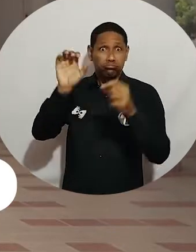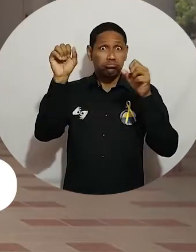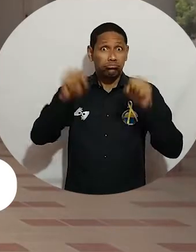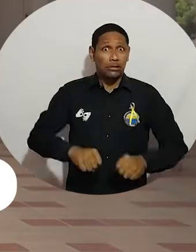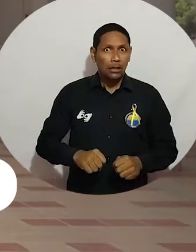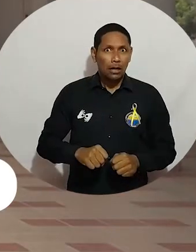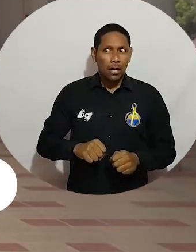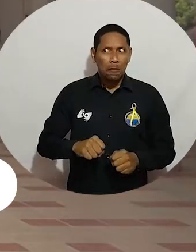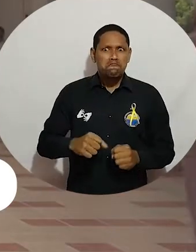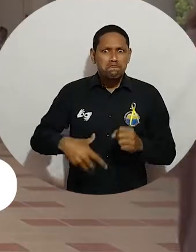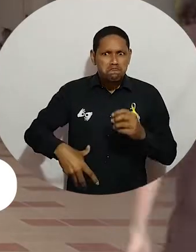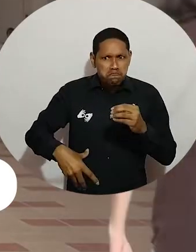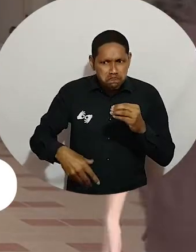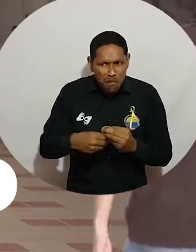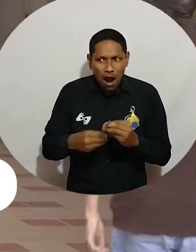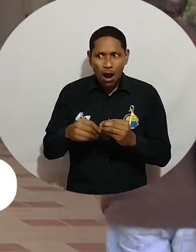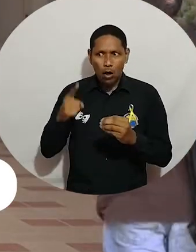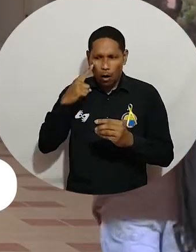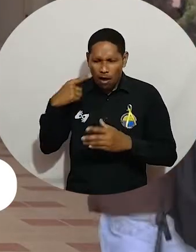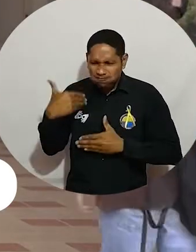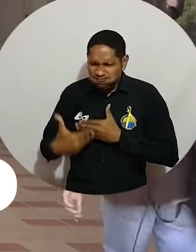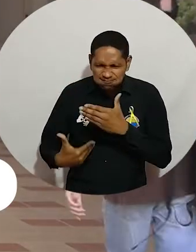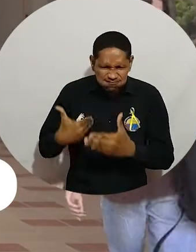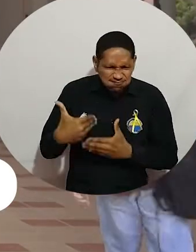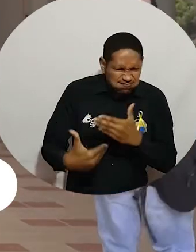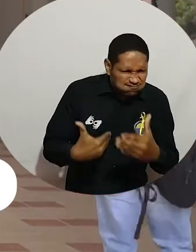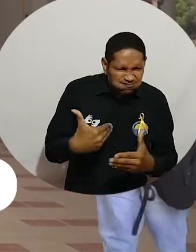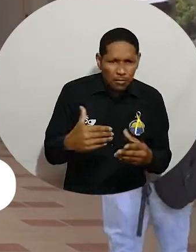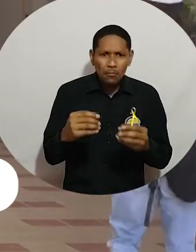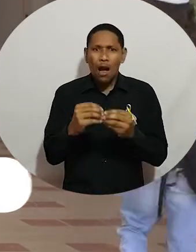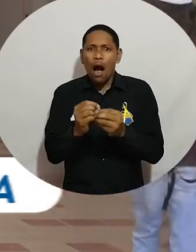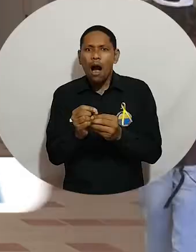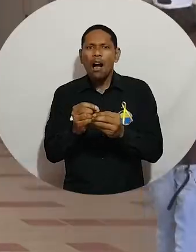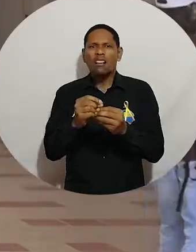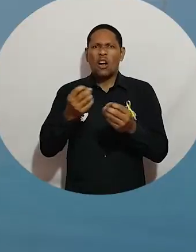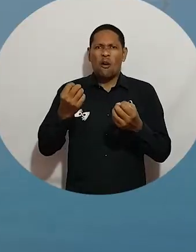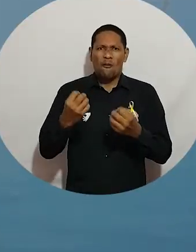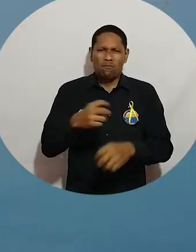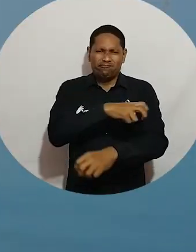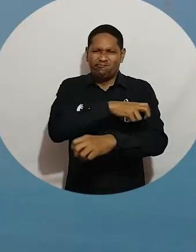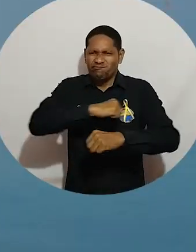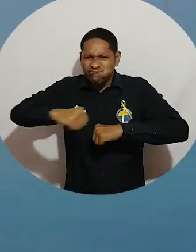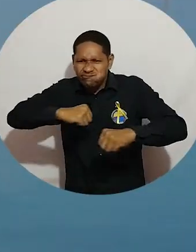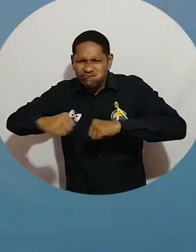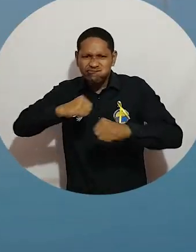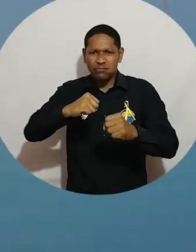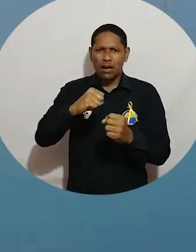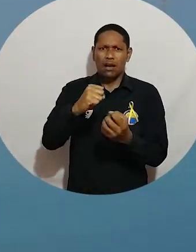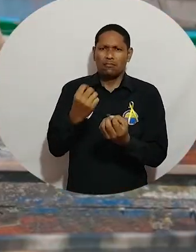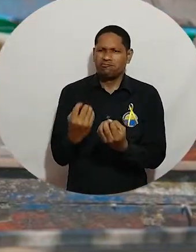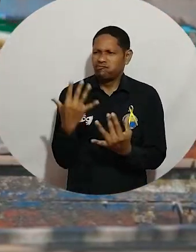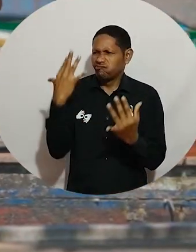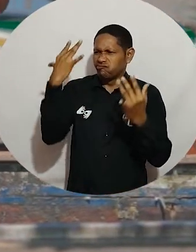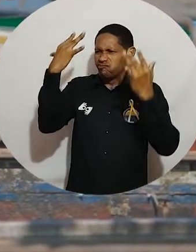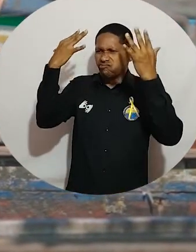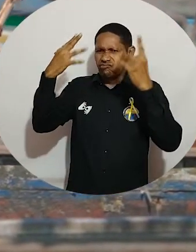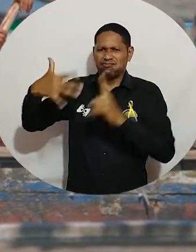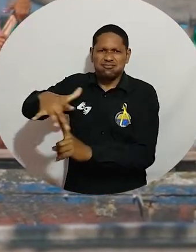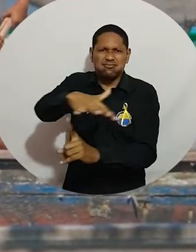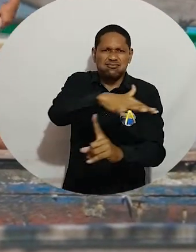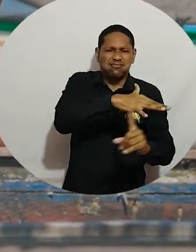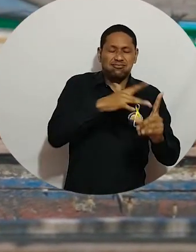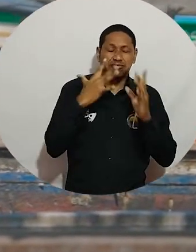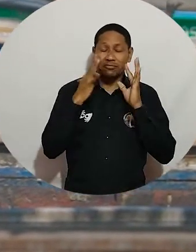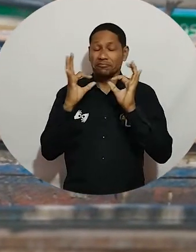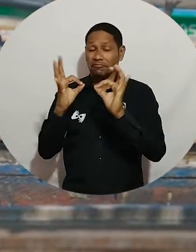internacionales, y que vamos a como que desarrollar todo el potencial y toda la biodiversidad que tenemos nosotros en una zona tan mágica como es